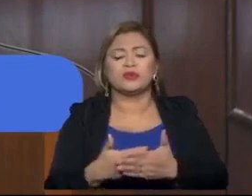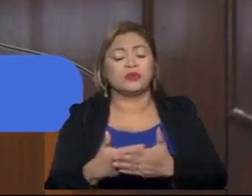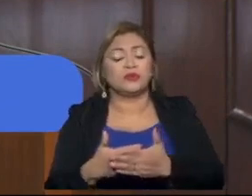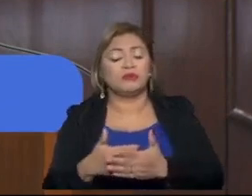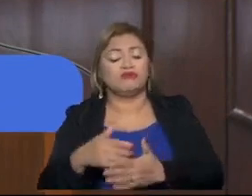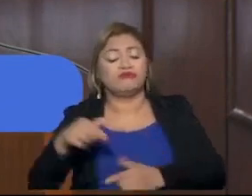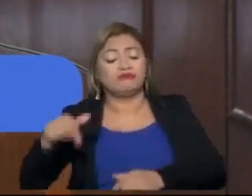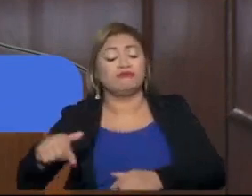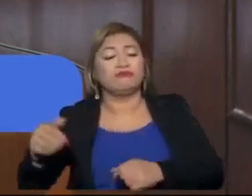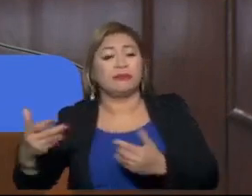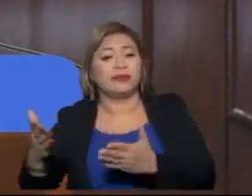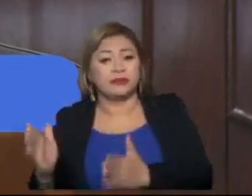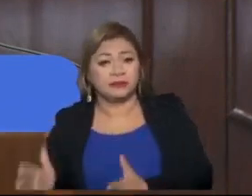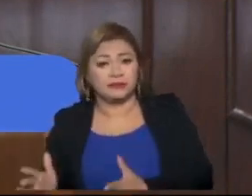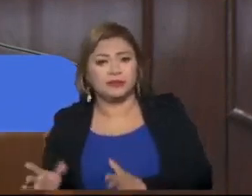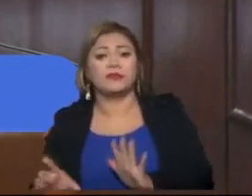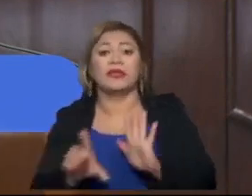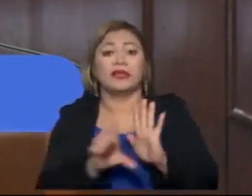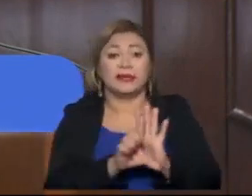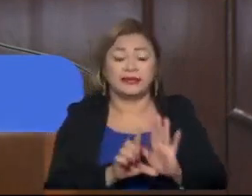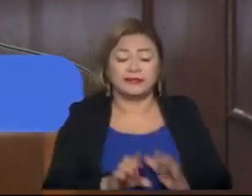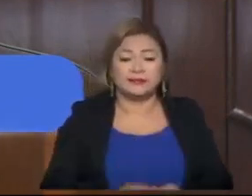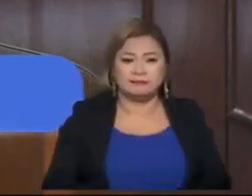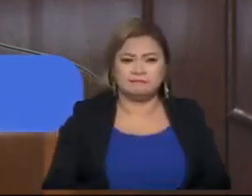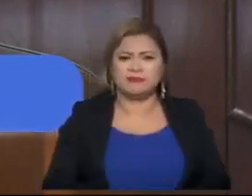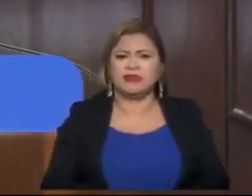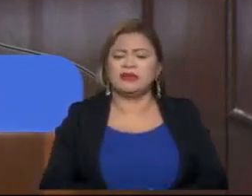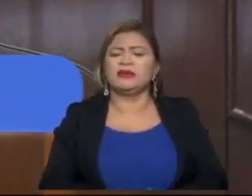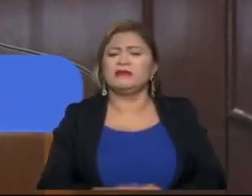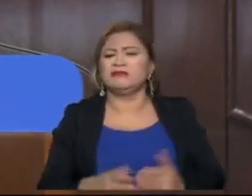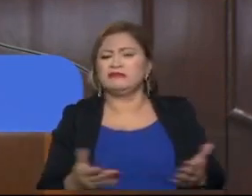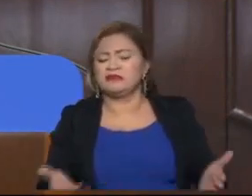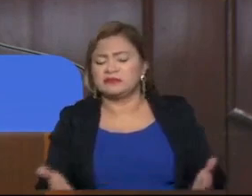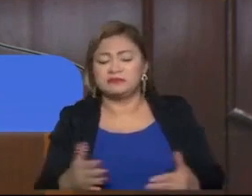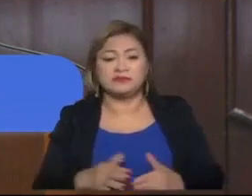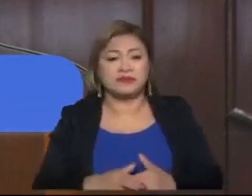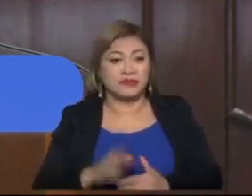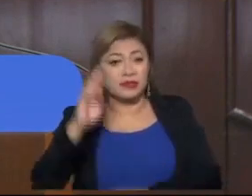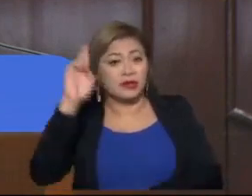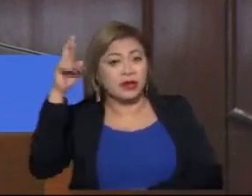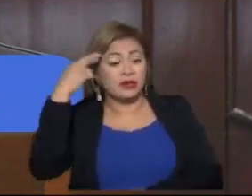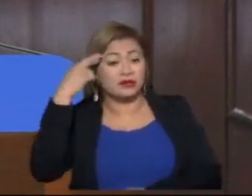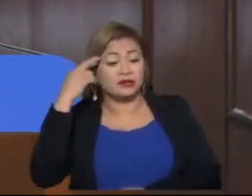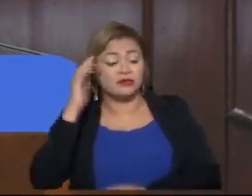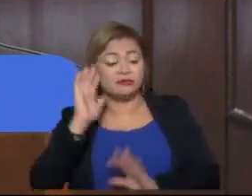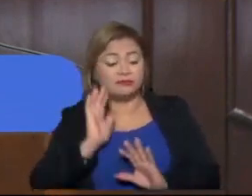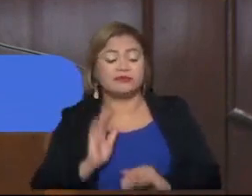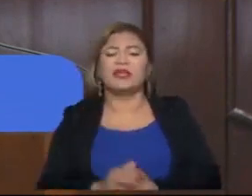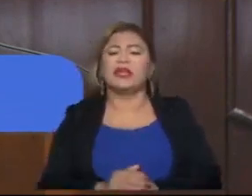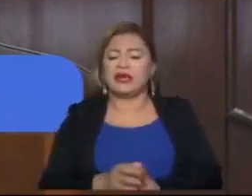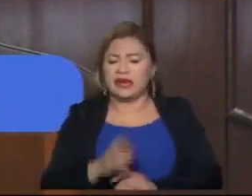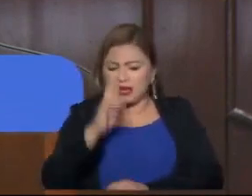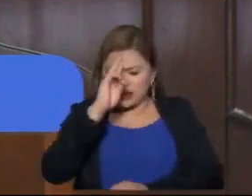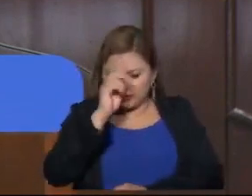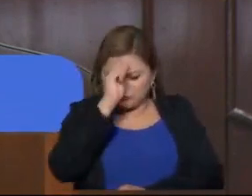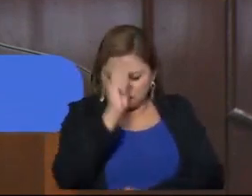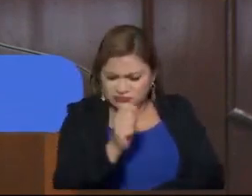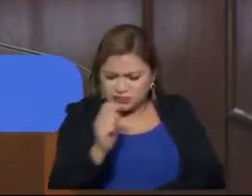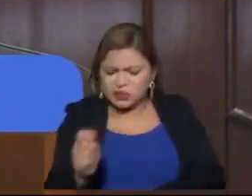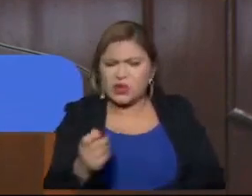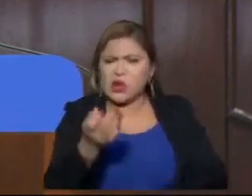ley. Por eso y por esa razón, hice del respeto a la